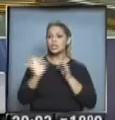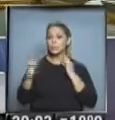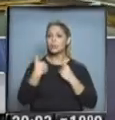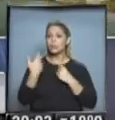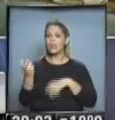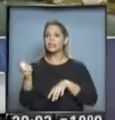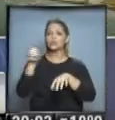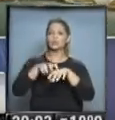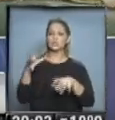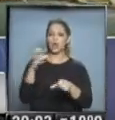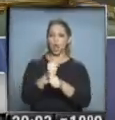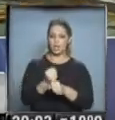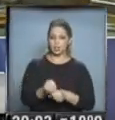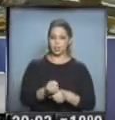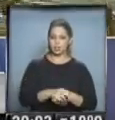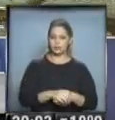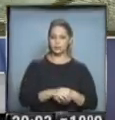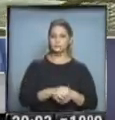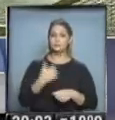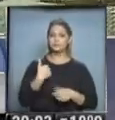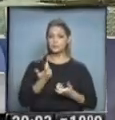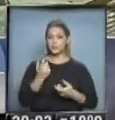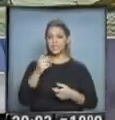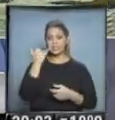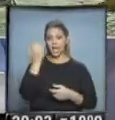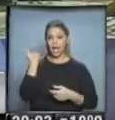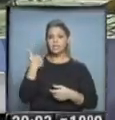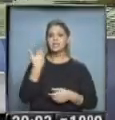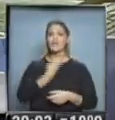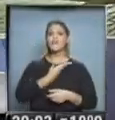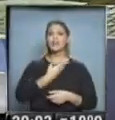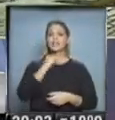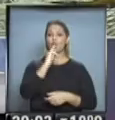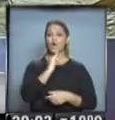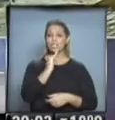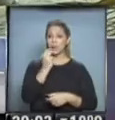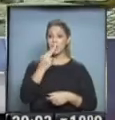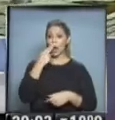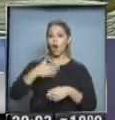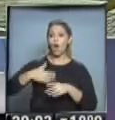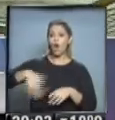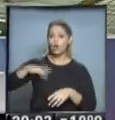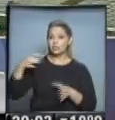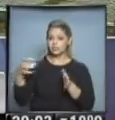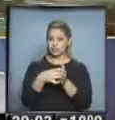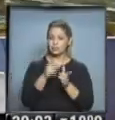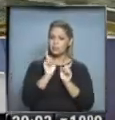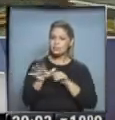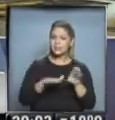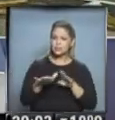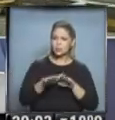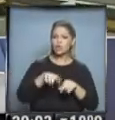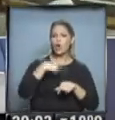poder subirse a un colectivo. El ejemplo recién lo mencionaba Fernando Alonso en la estación de 11. También la misma situación